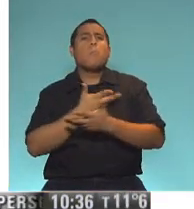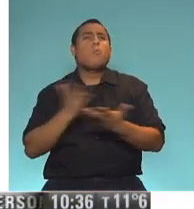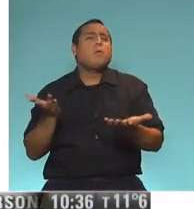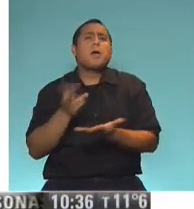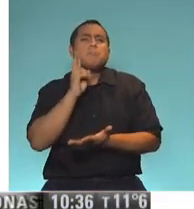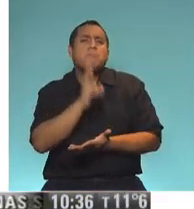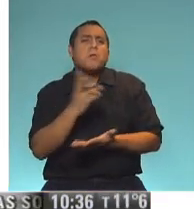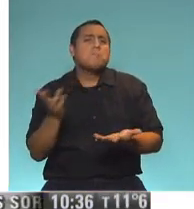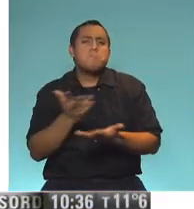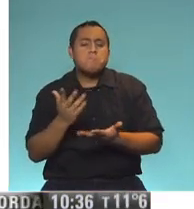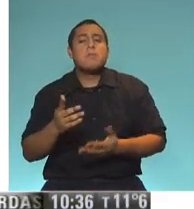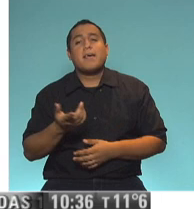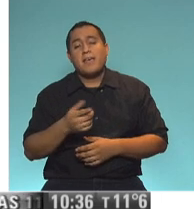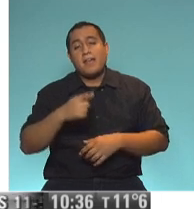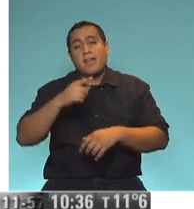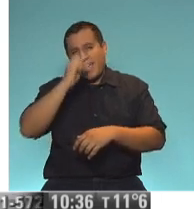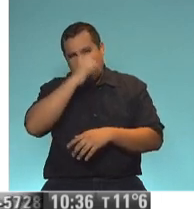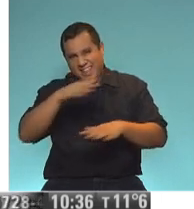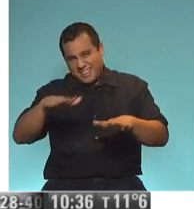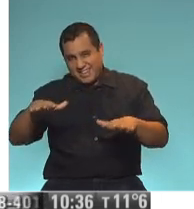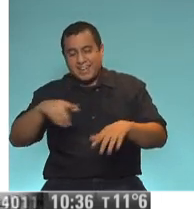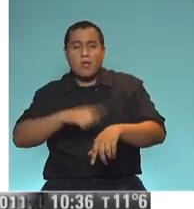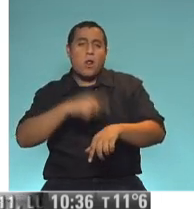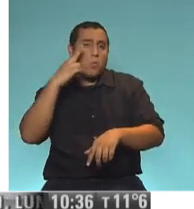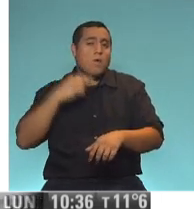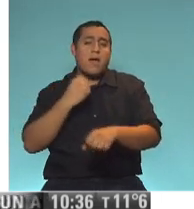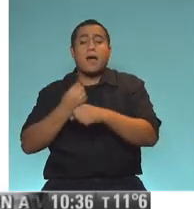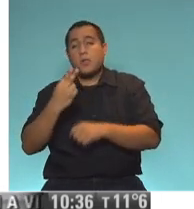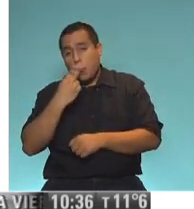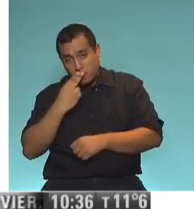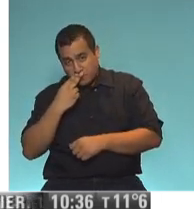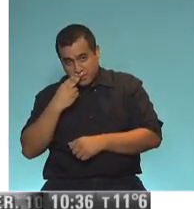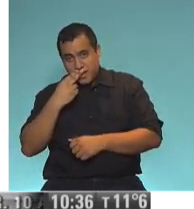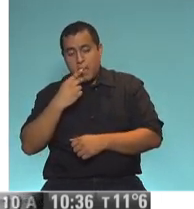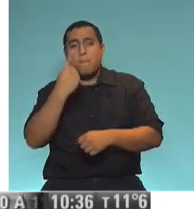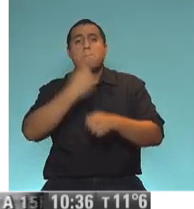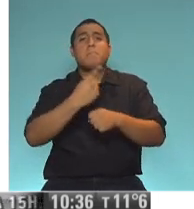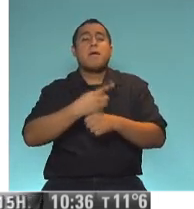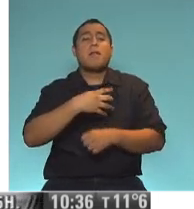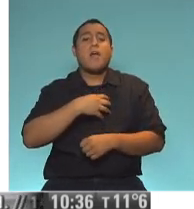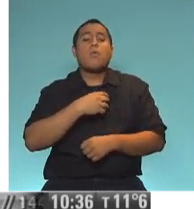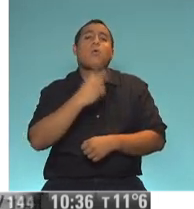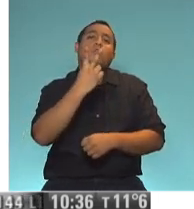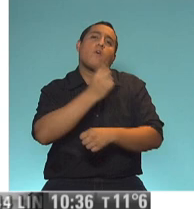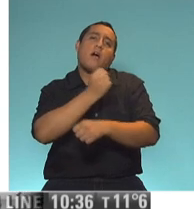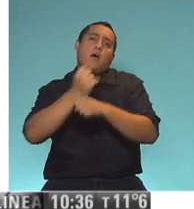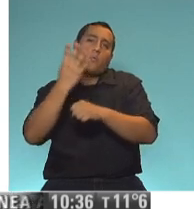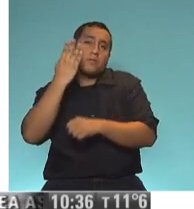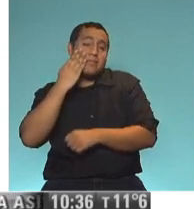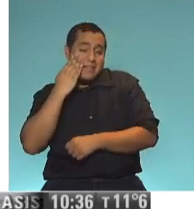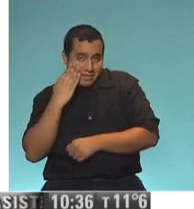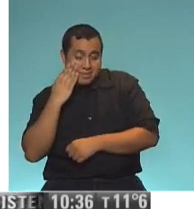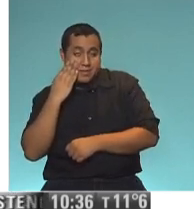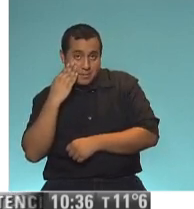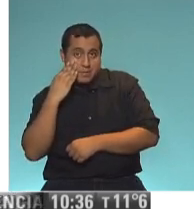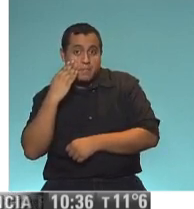a encontrar el contenido para los alumnos de nivel inicial de 9 a 11, para los alumnos de primer grado de 14 a 16 y para